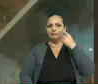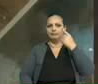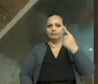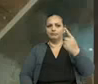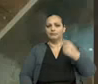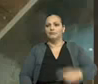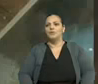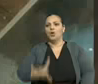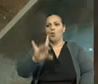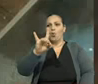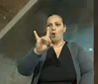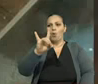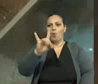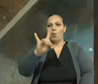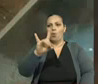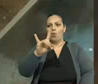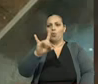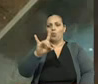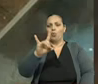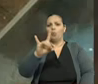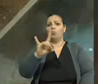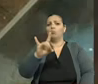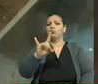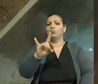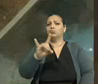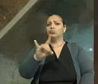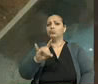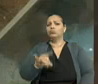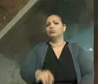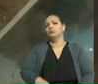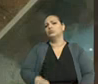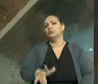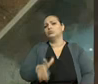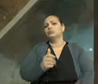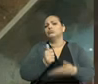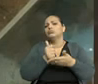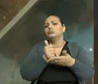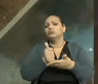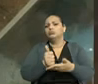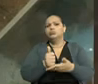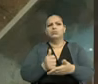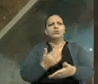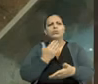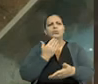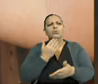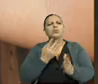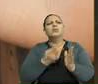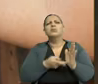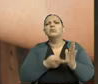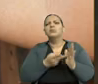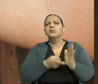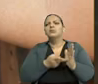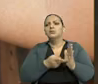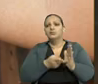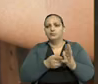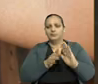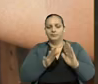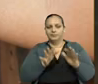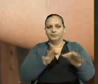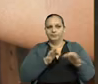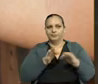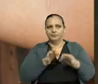del hombre, dicen por allí, ¿no? Mire. A estos animalitos de cuatro patas. Eso fotografía, ¿qué pasó, nomás? Con esta perrita? ¿Sí? Bueno, acerquémonos un